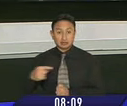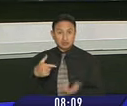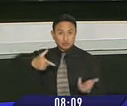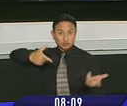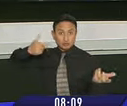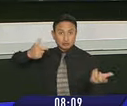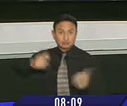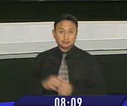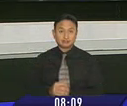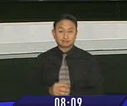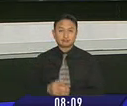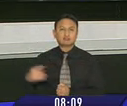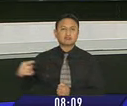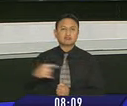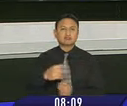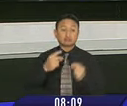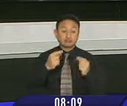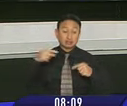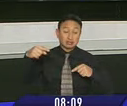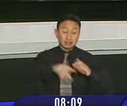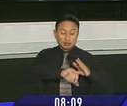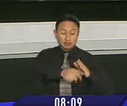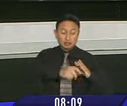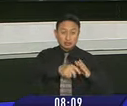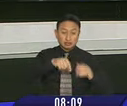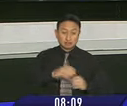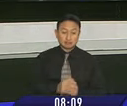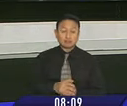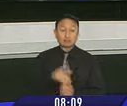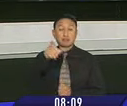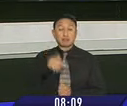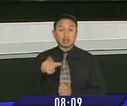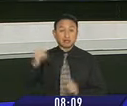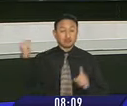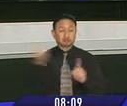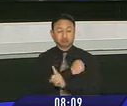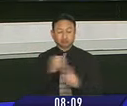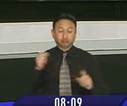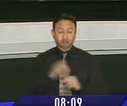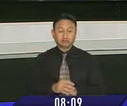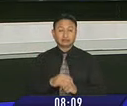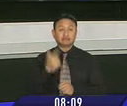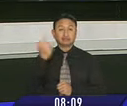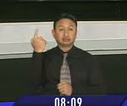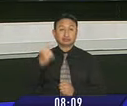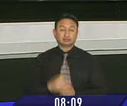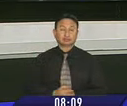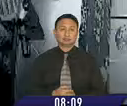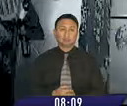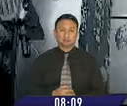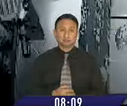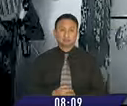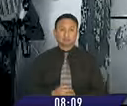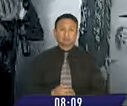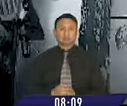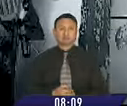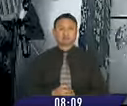armados. En su afán por llegar a una caja fuerte, golpearon a varias personas y dispararon.